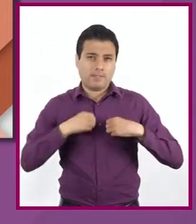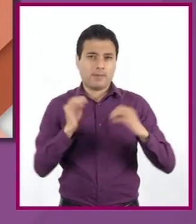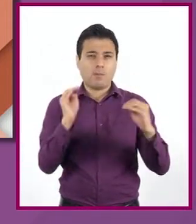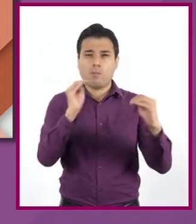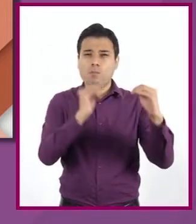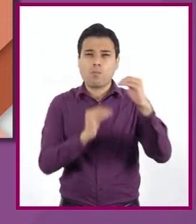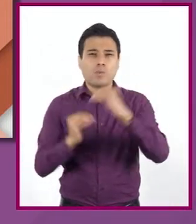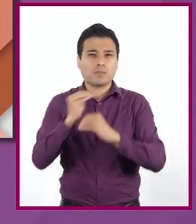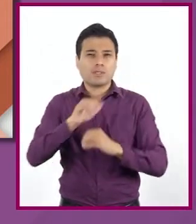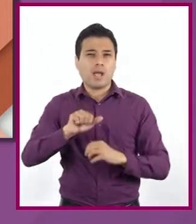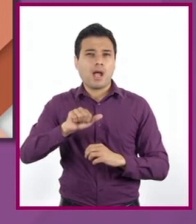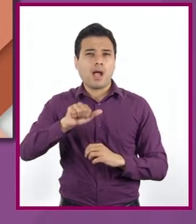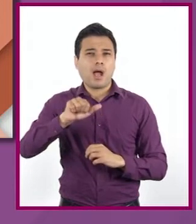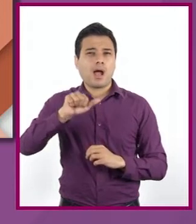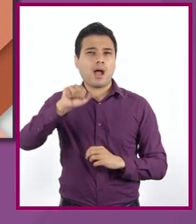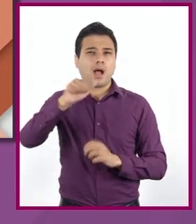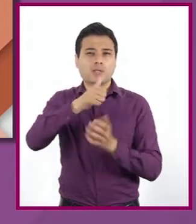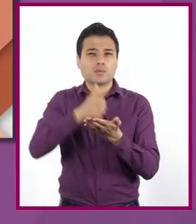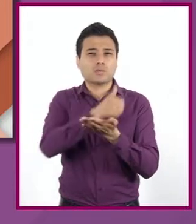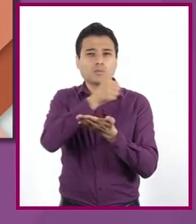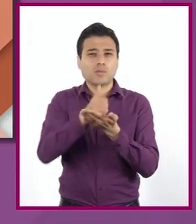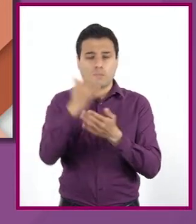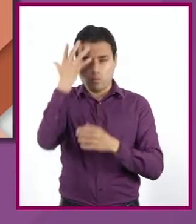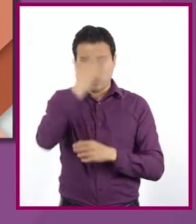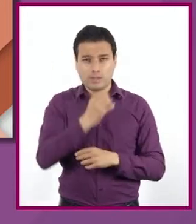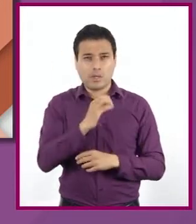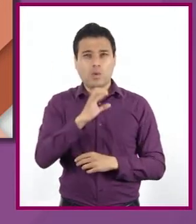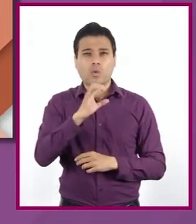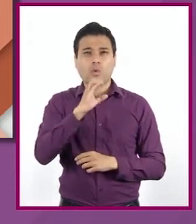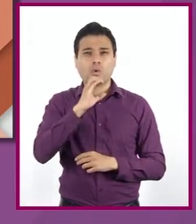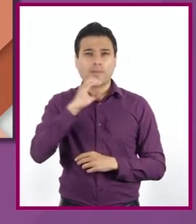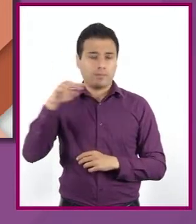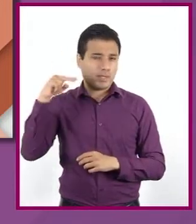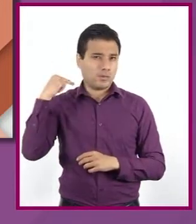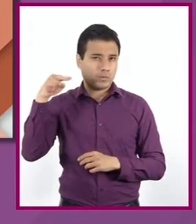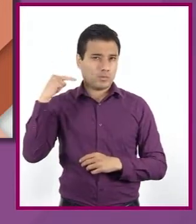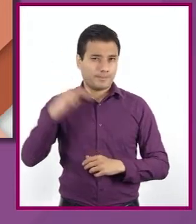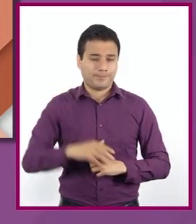más altos de la bella ciudad de Córdoba, Veracruz.